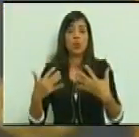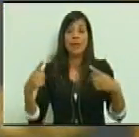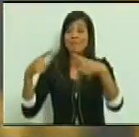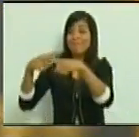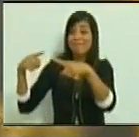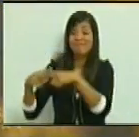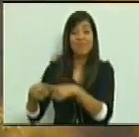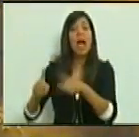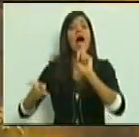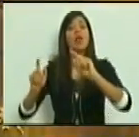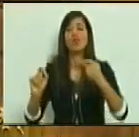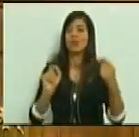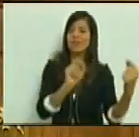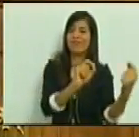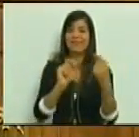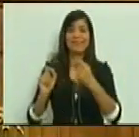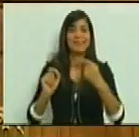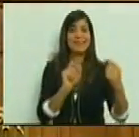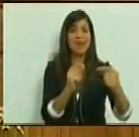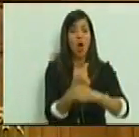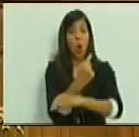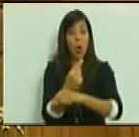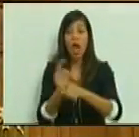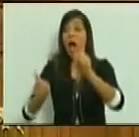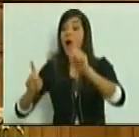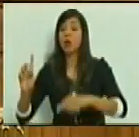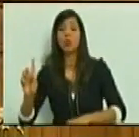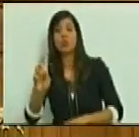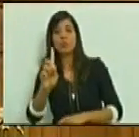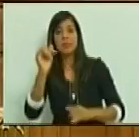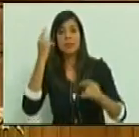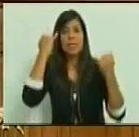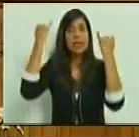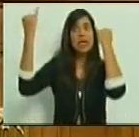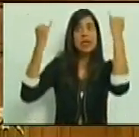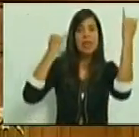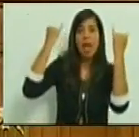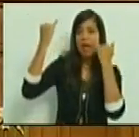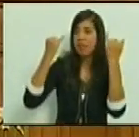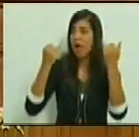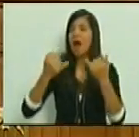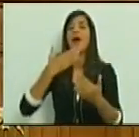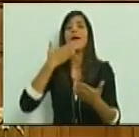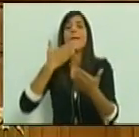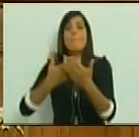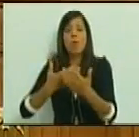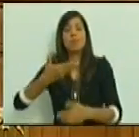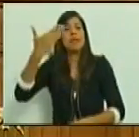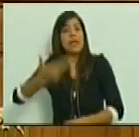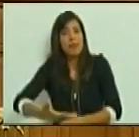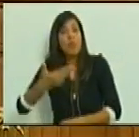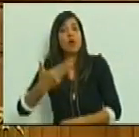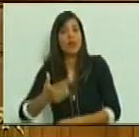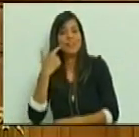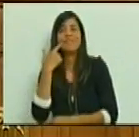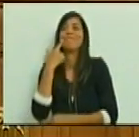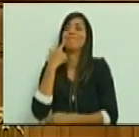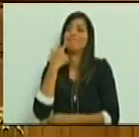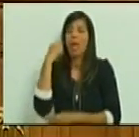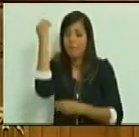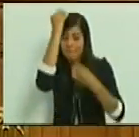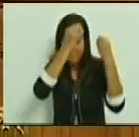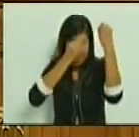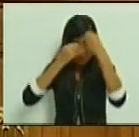Compañeros que en sus discusiones hicieron aportes importantes que nos obligan a revisar la génesis